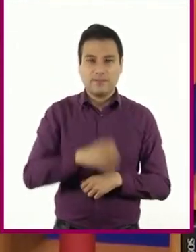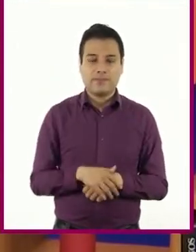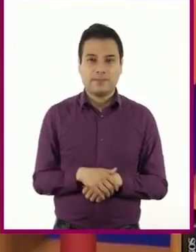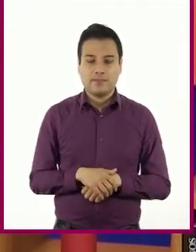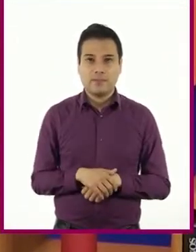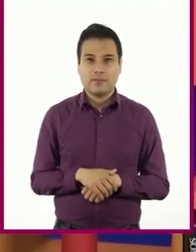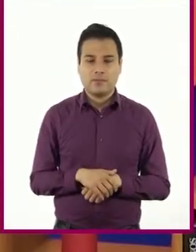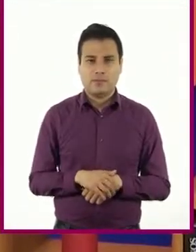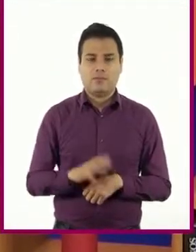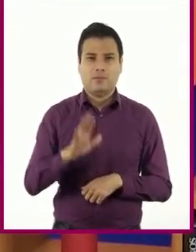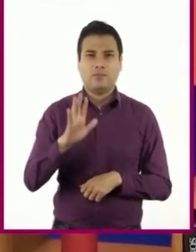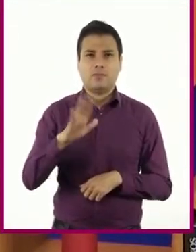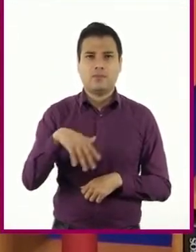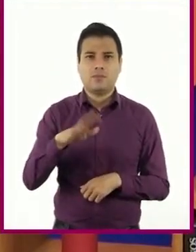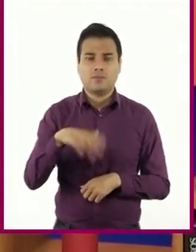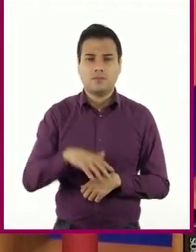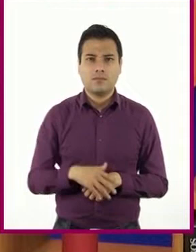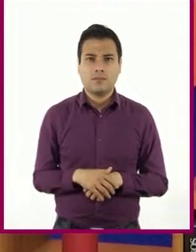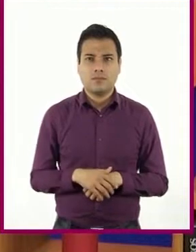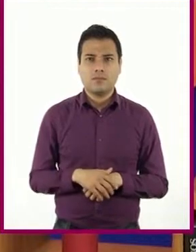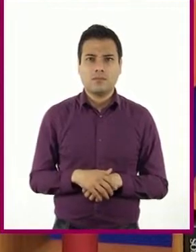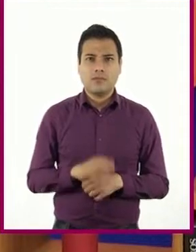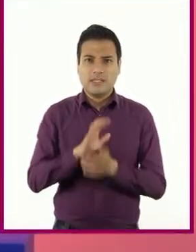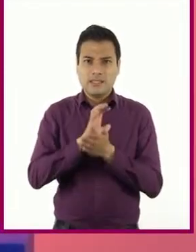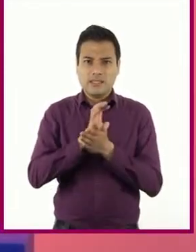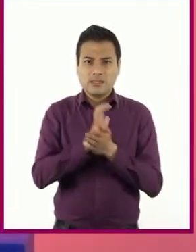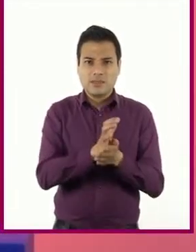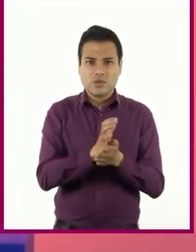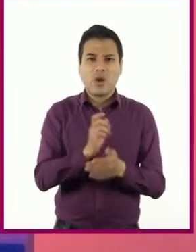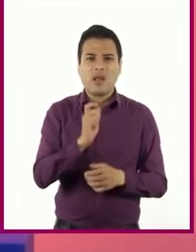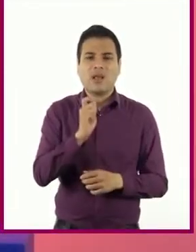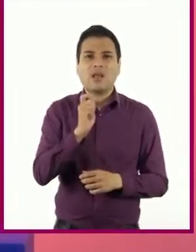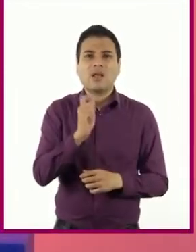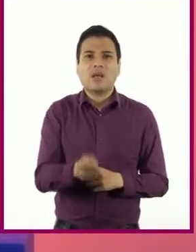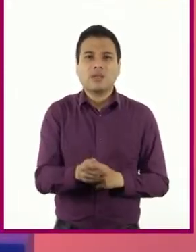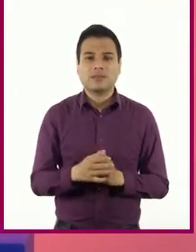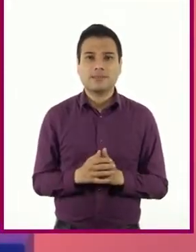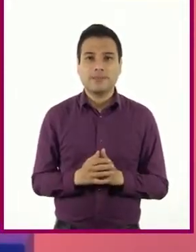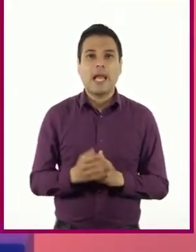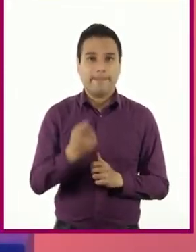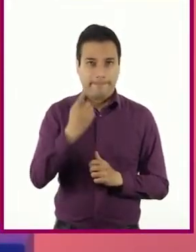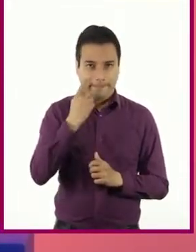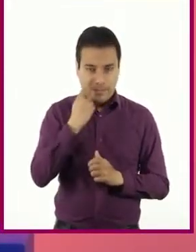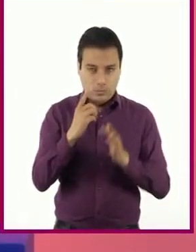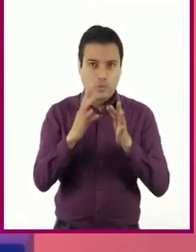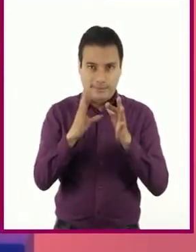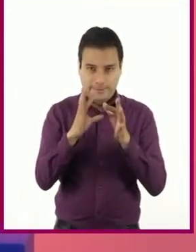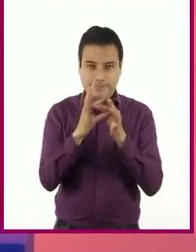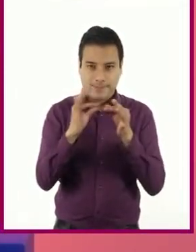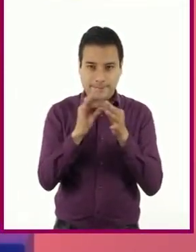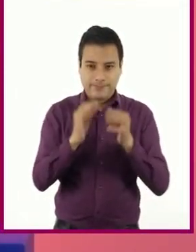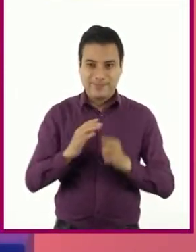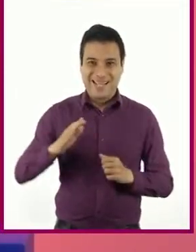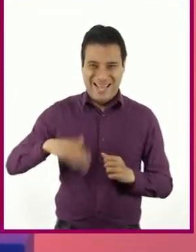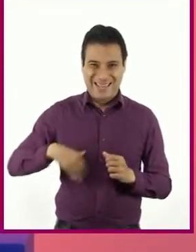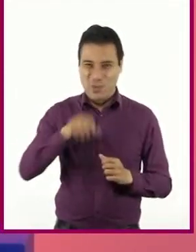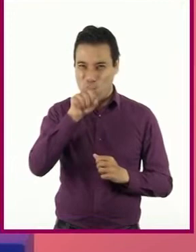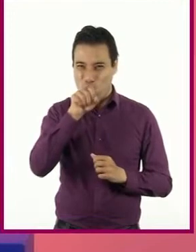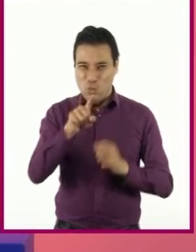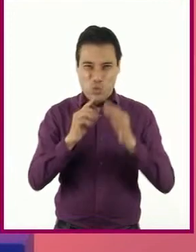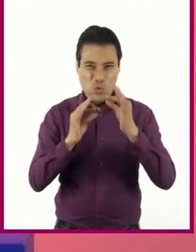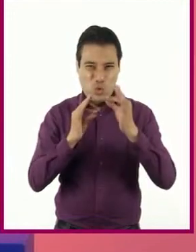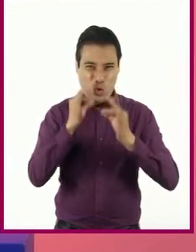Profesora, entonces, ¿qué es la discriminación? Para resolver tu pregunta, volvamos a la noticia que nos contaste al